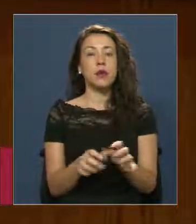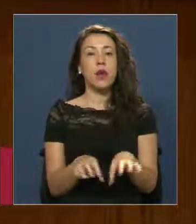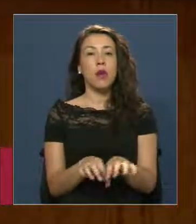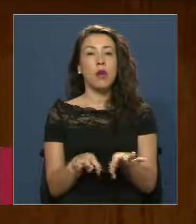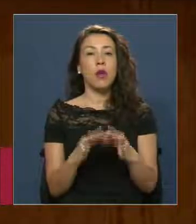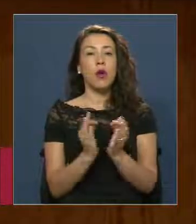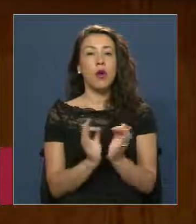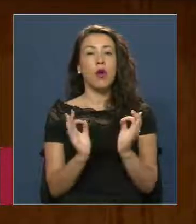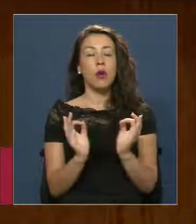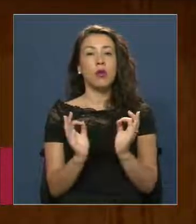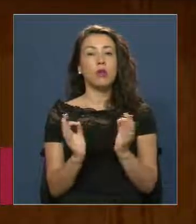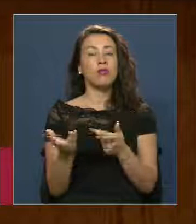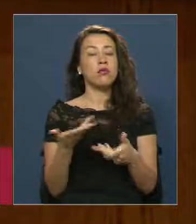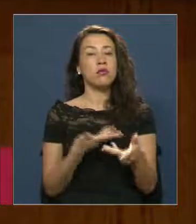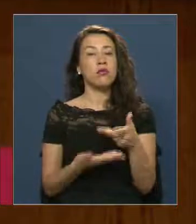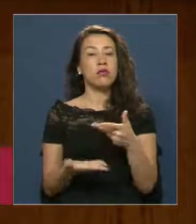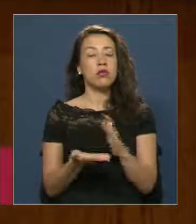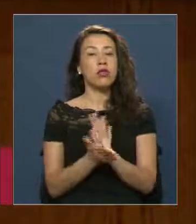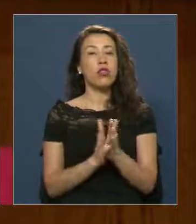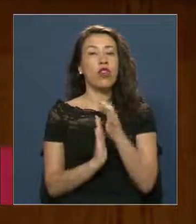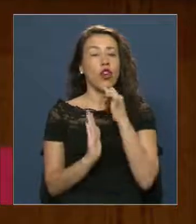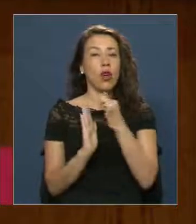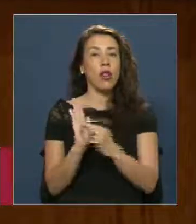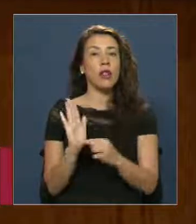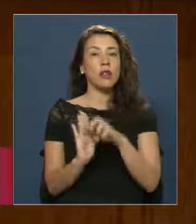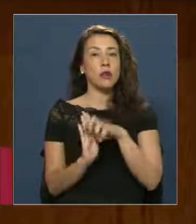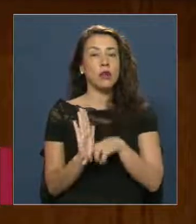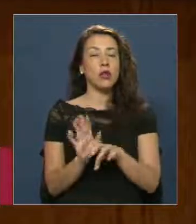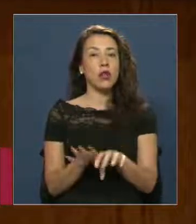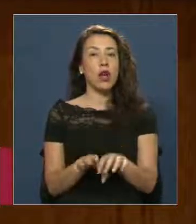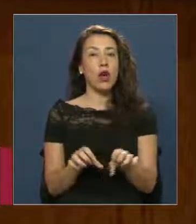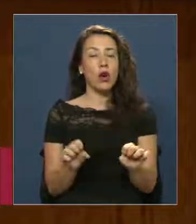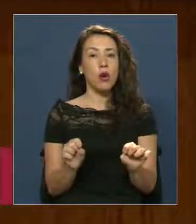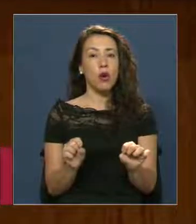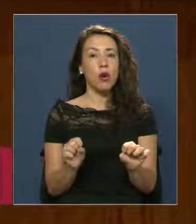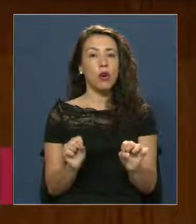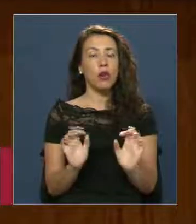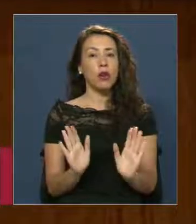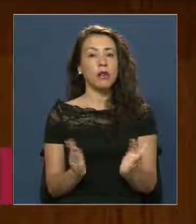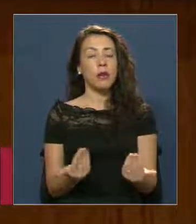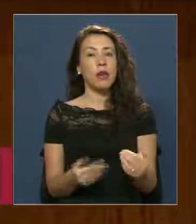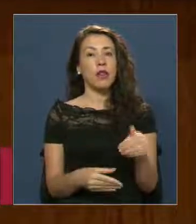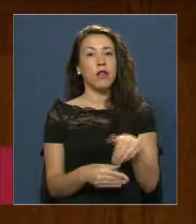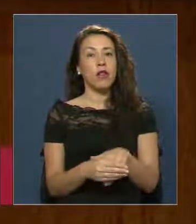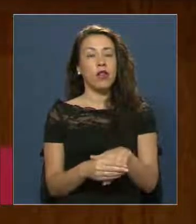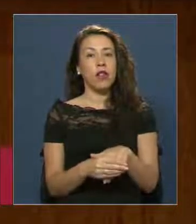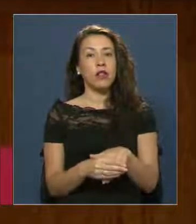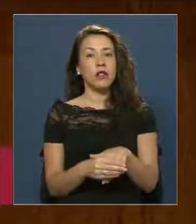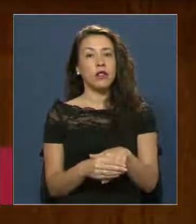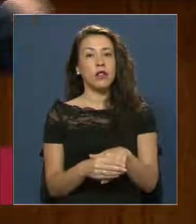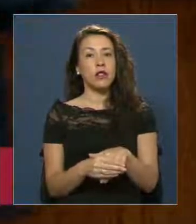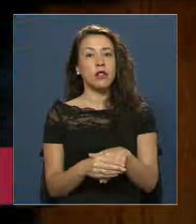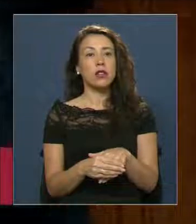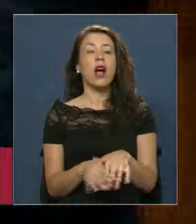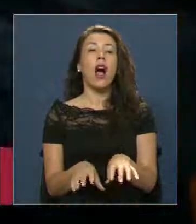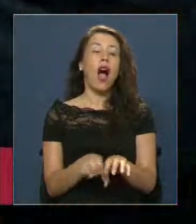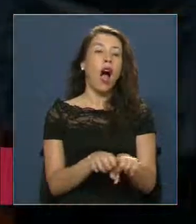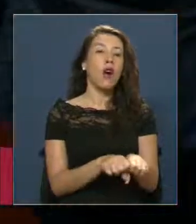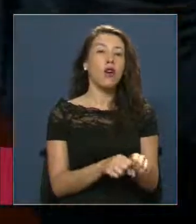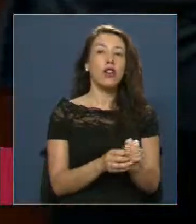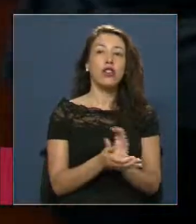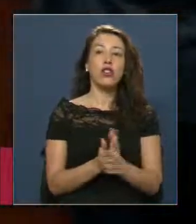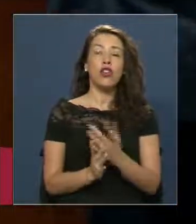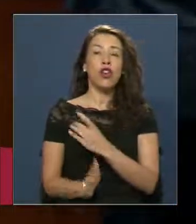unanimidad compartió los contenidos del proyecto de acuerdo sometido a consideración, concordando todos